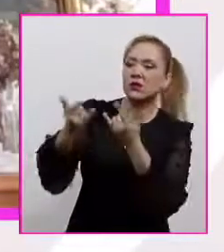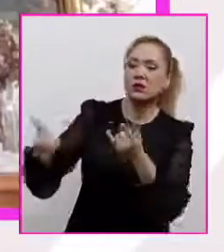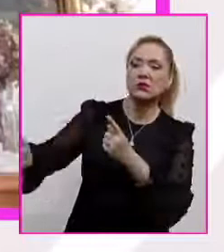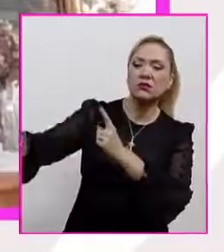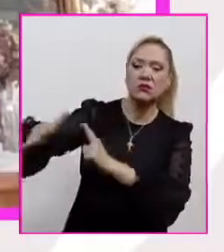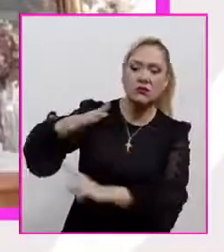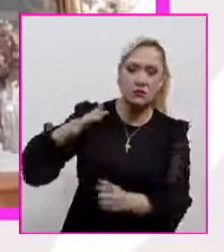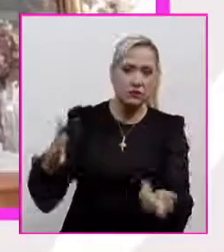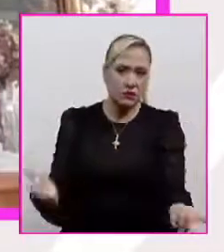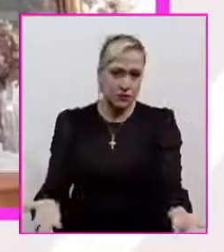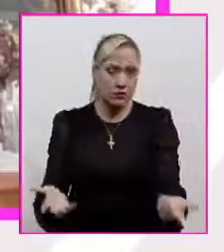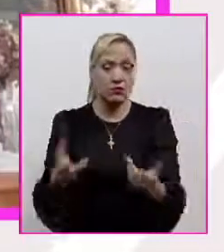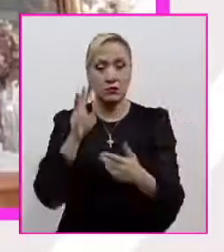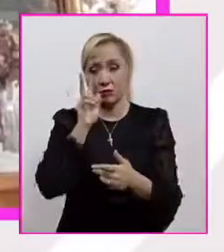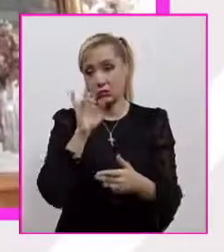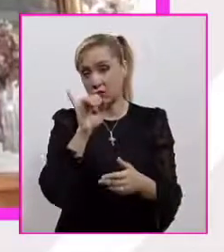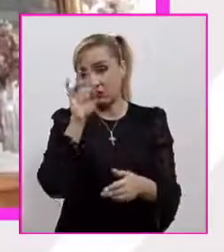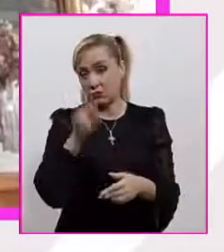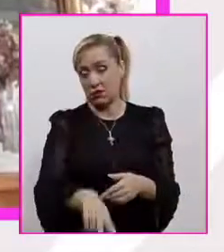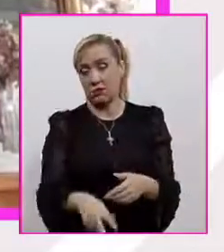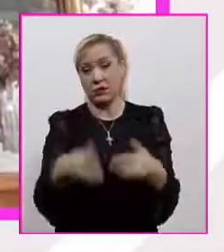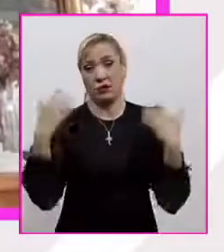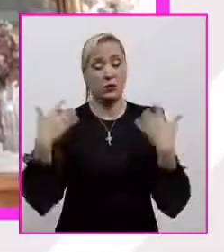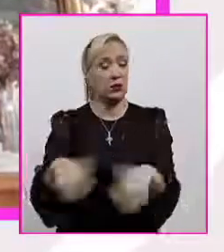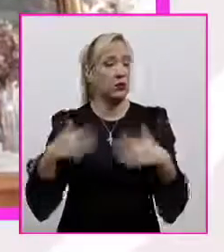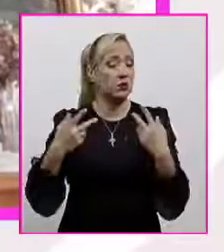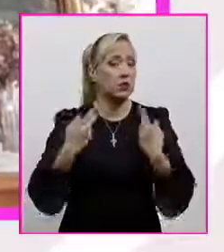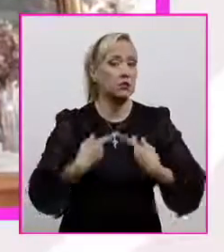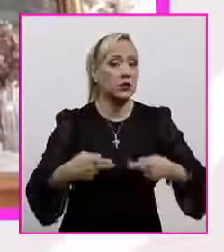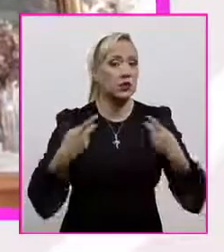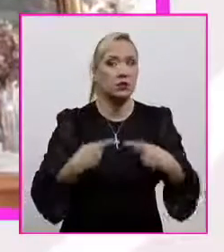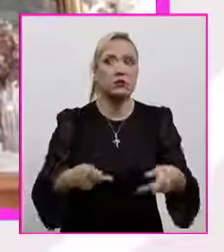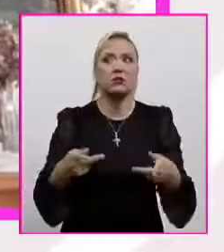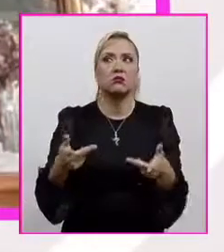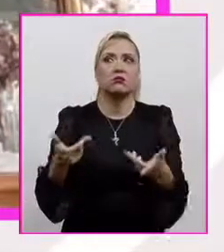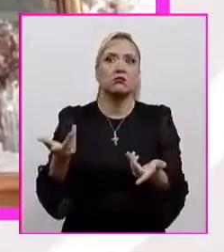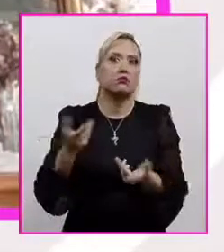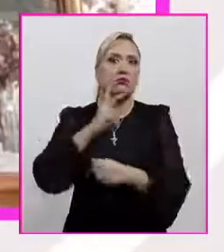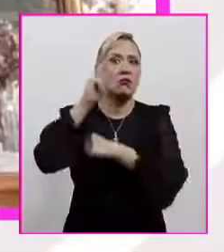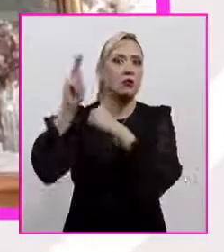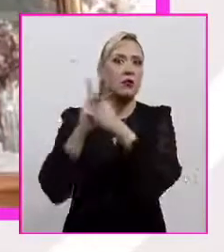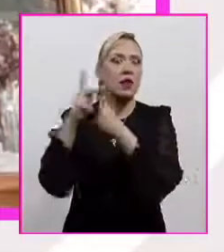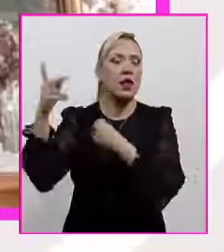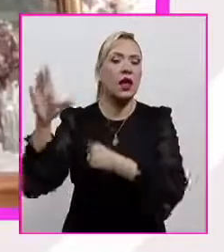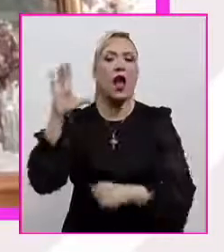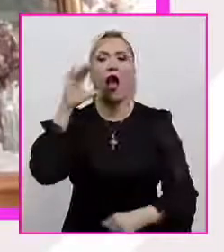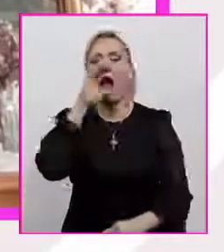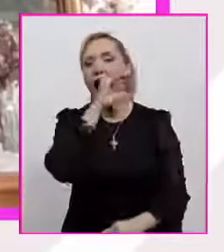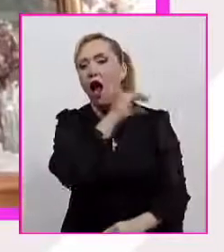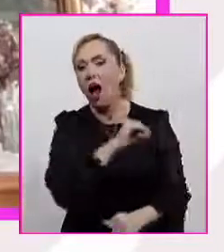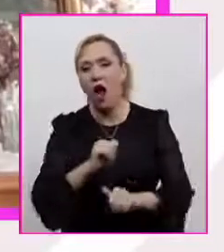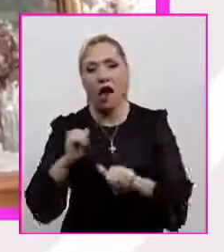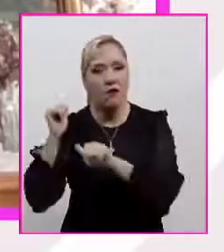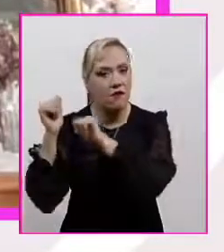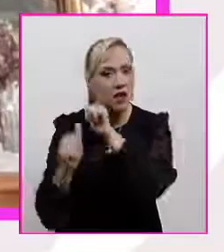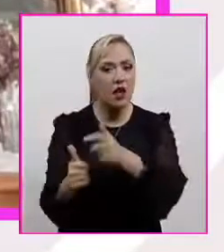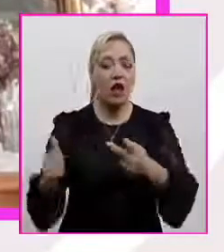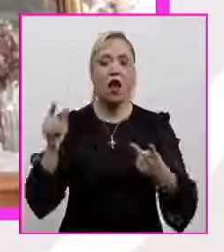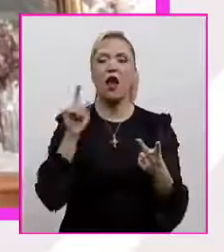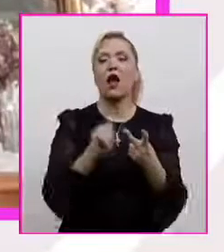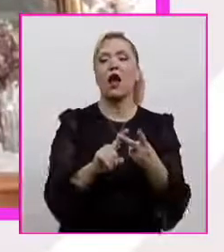Hemos visto imágenes en donde vemos a personas provenientes de países de África, a personas provenientes